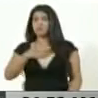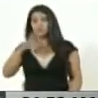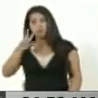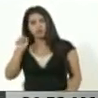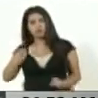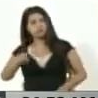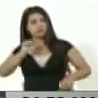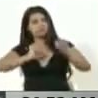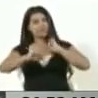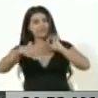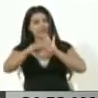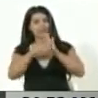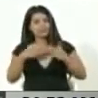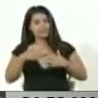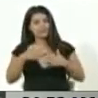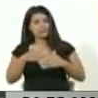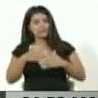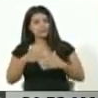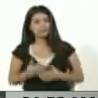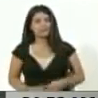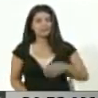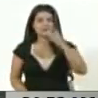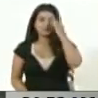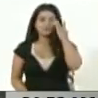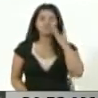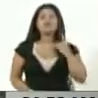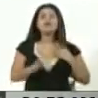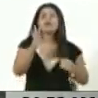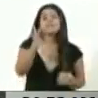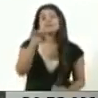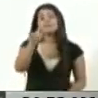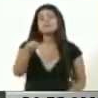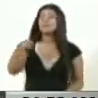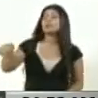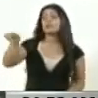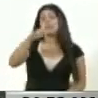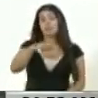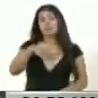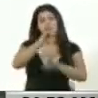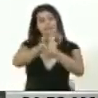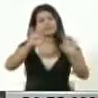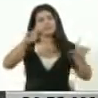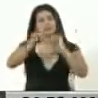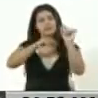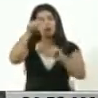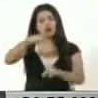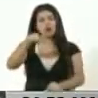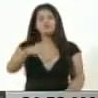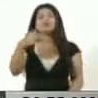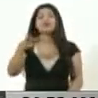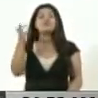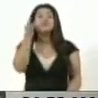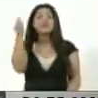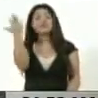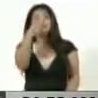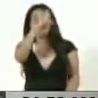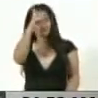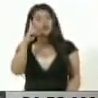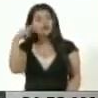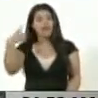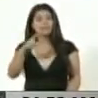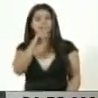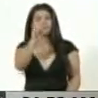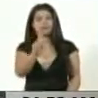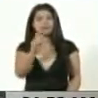que nosotros también lanzamos en el programa de hoy para que participaran a través de nuestras redes sociales, la tiene nuestra compañera Verónica Chacón Casio.